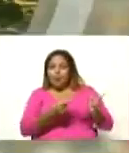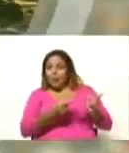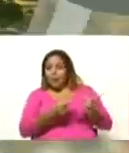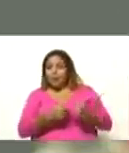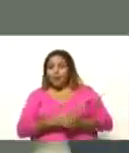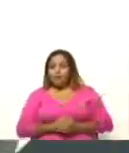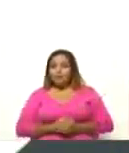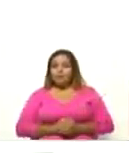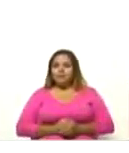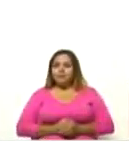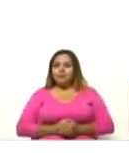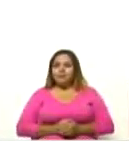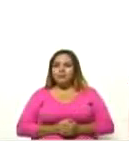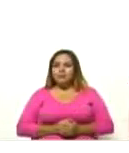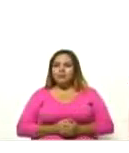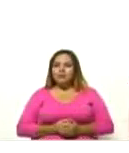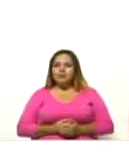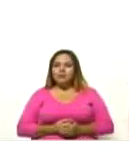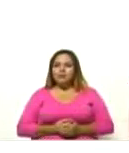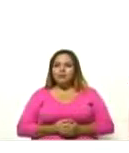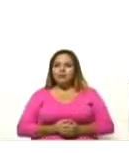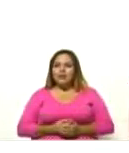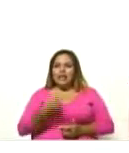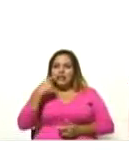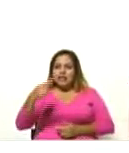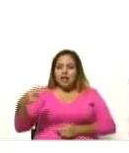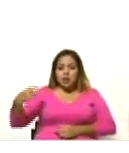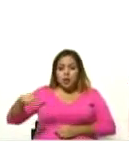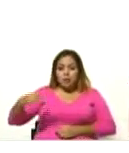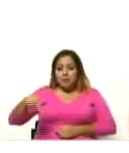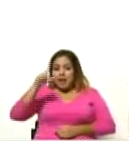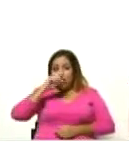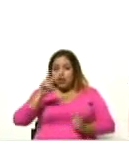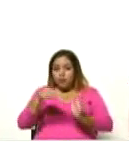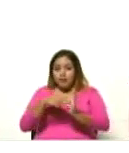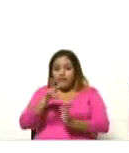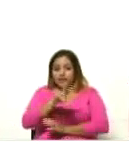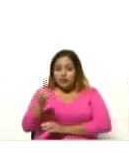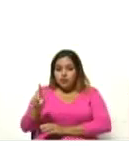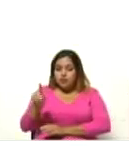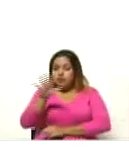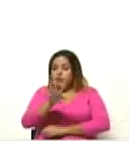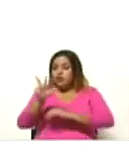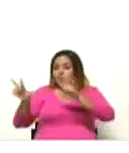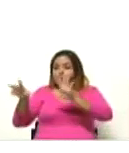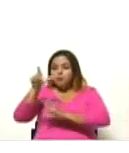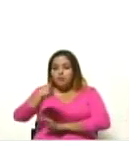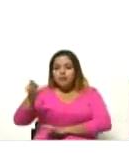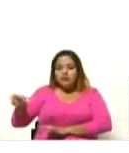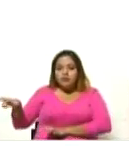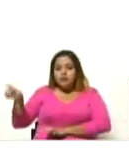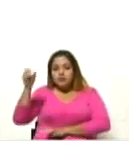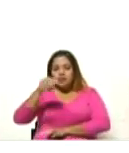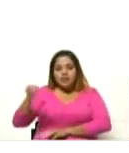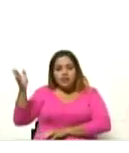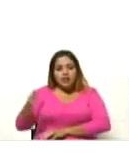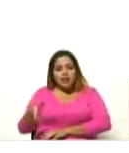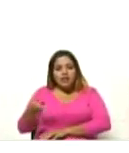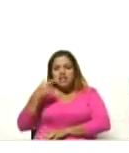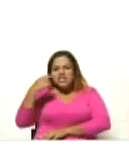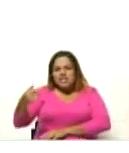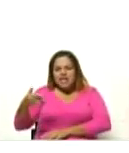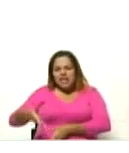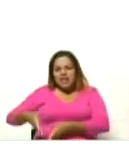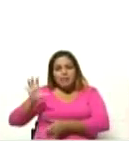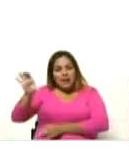aquí, exacto, ahí. Dice, en noviembre del 2021, el 58% de los venezolanos opinaba que el país va por mal camino, mientras